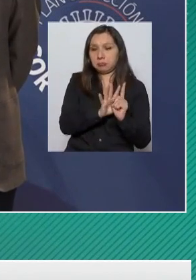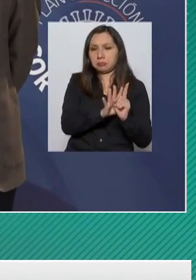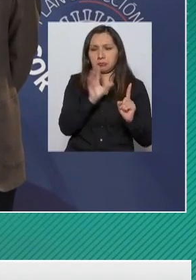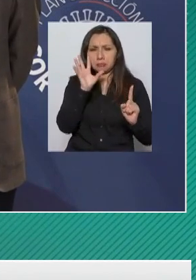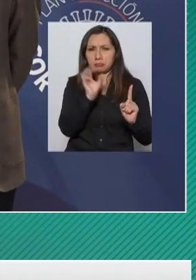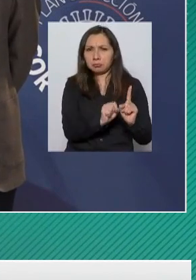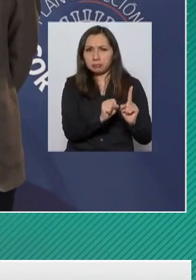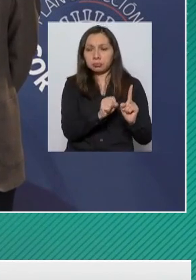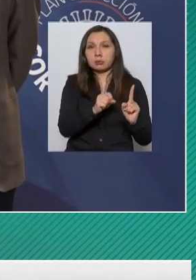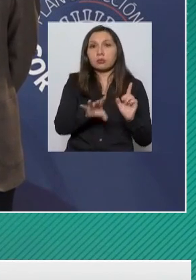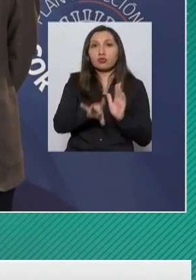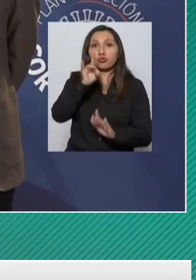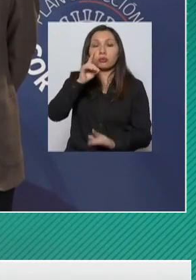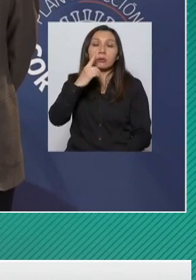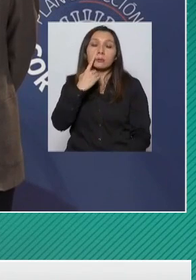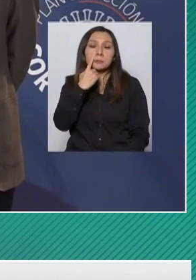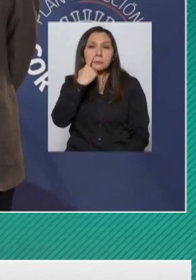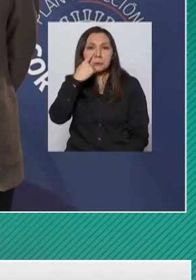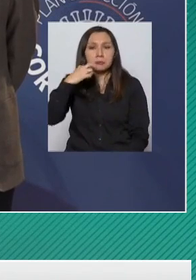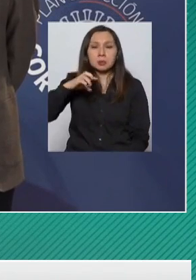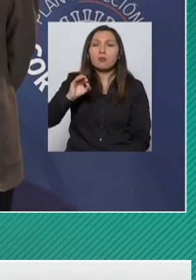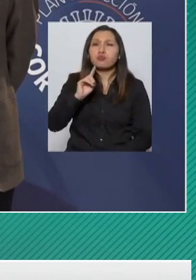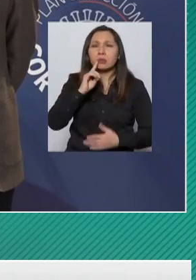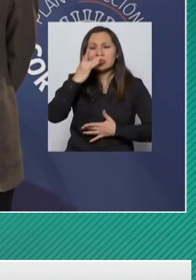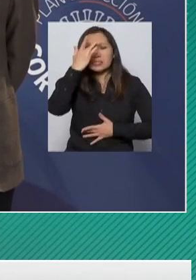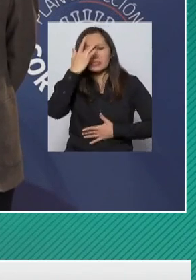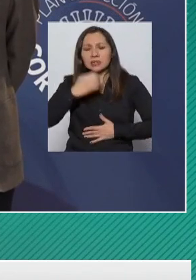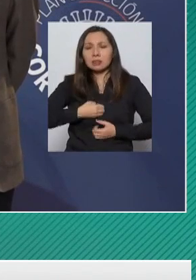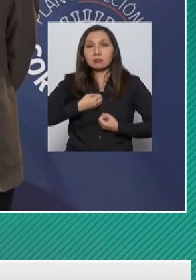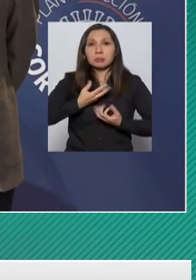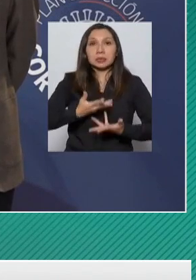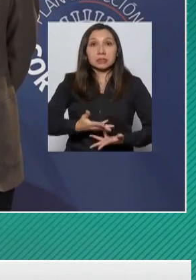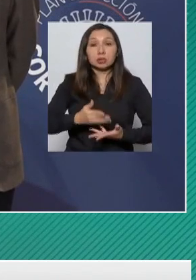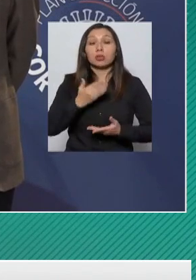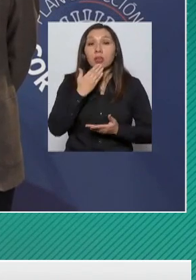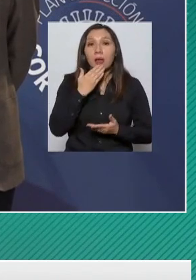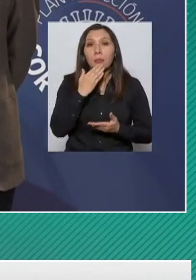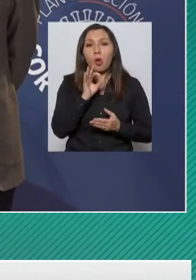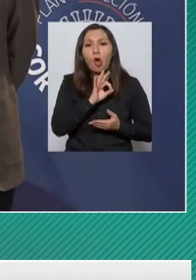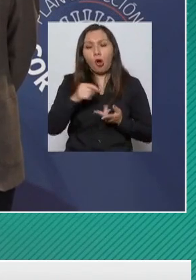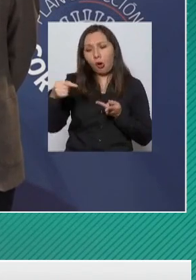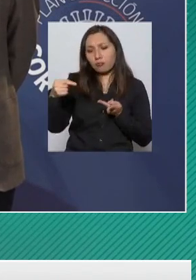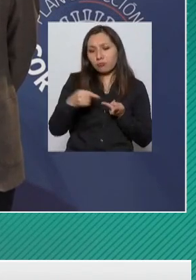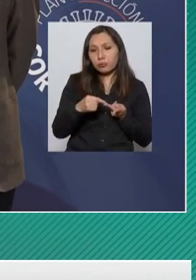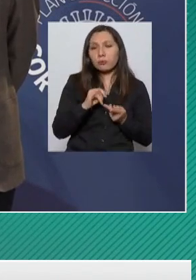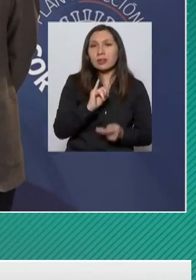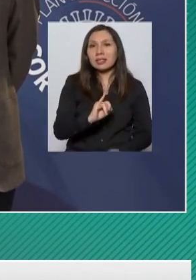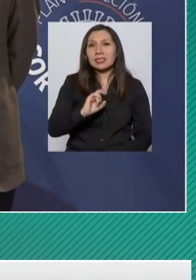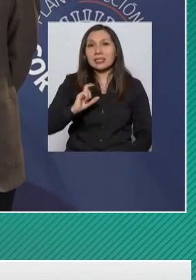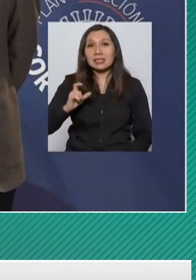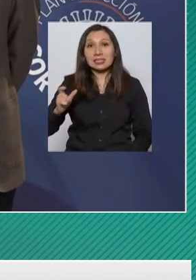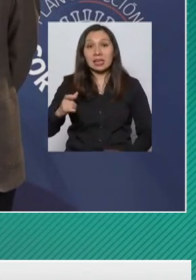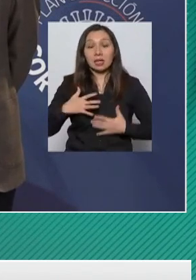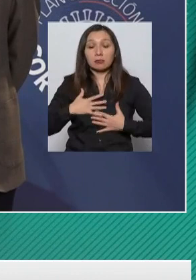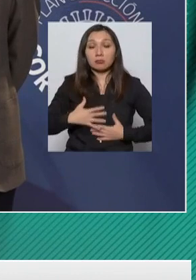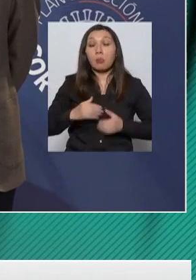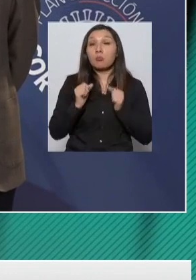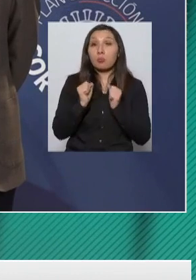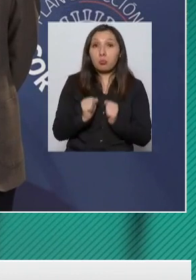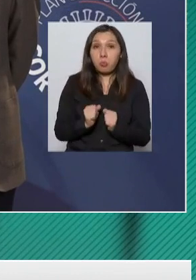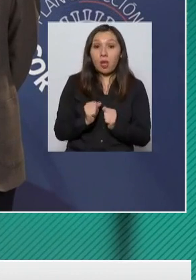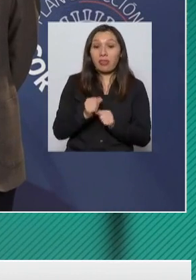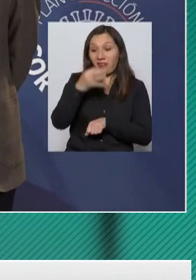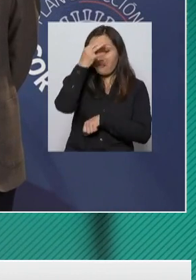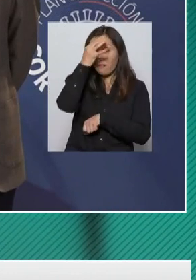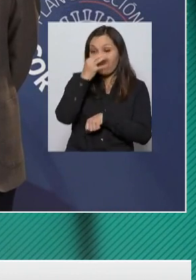detectada por pcr porque tuvo los síntomas sea detectada por inmunoglobulina g la probabilidad que se